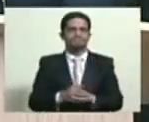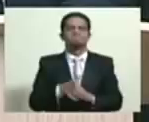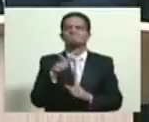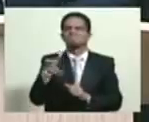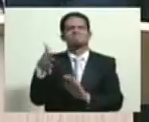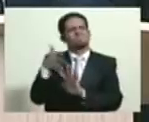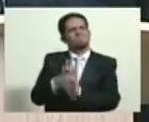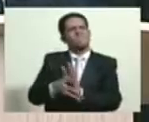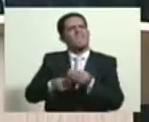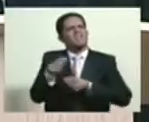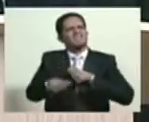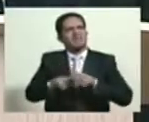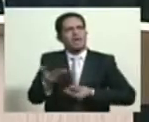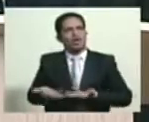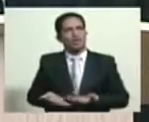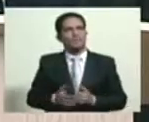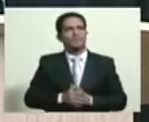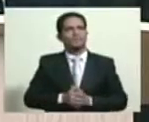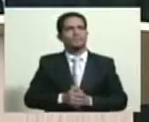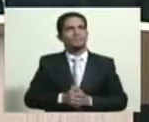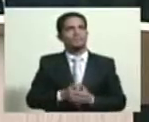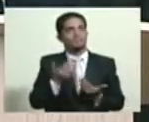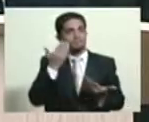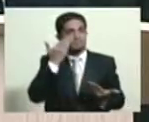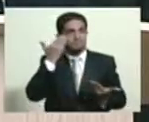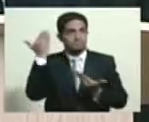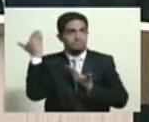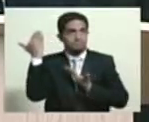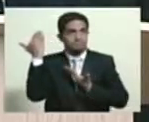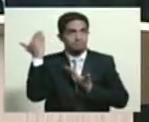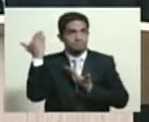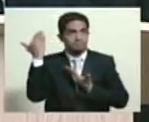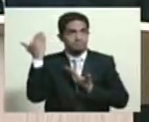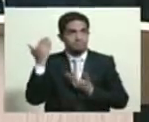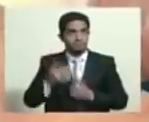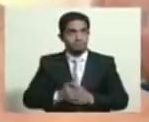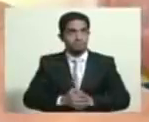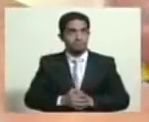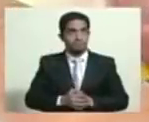hicieron? Aquí está el patio de transformación, ¿no?